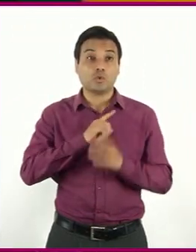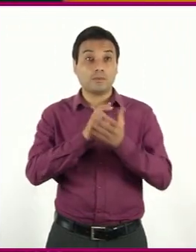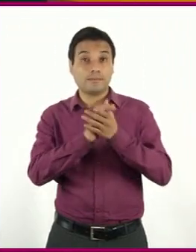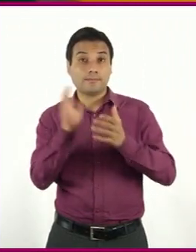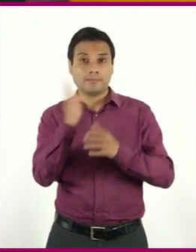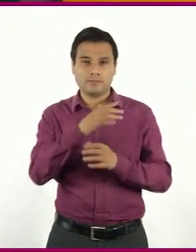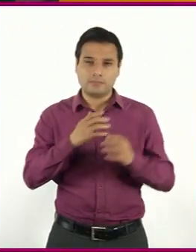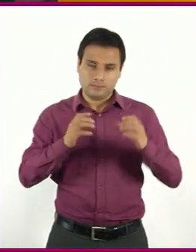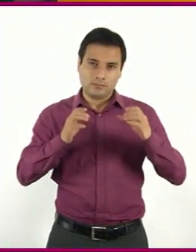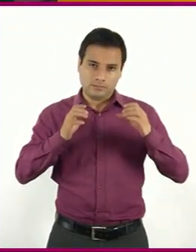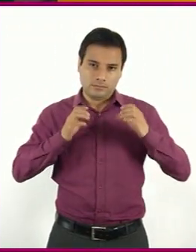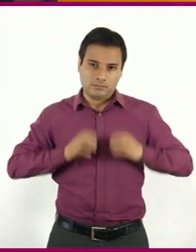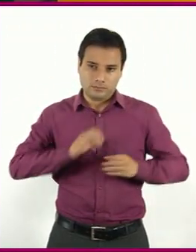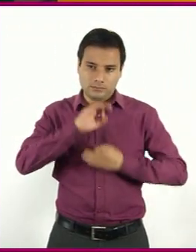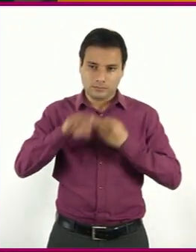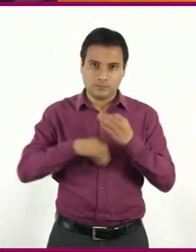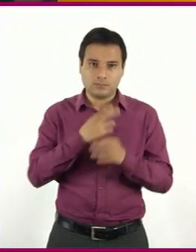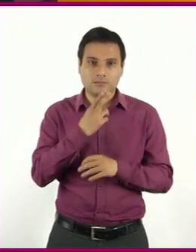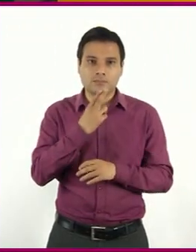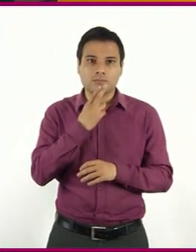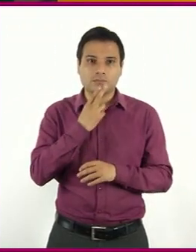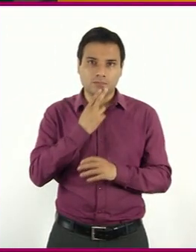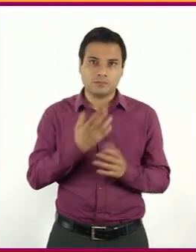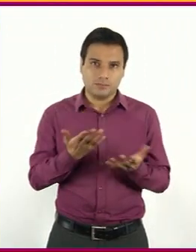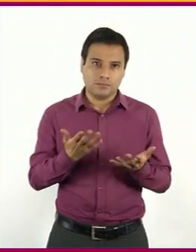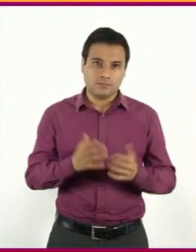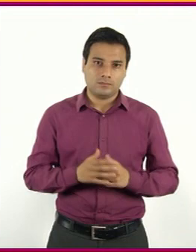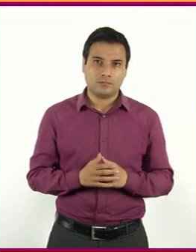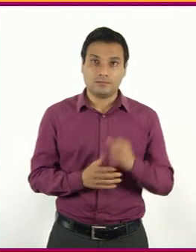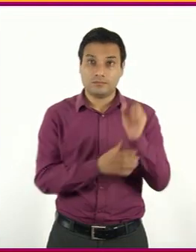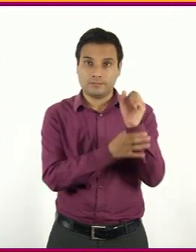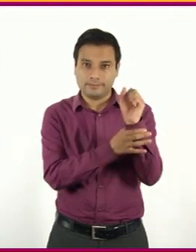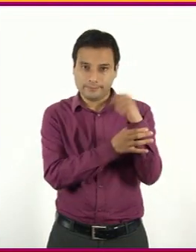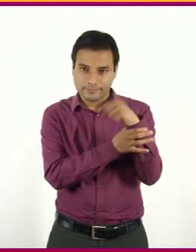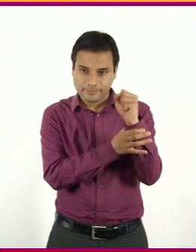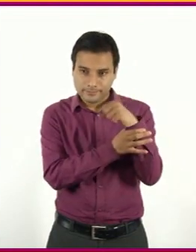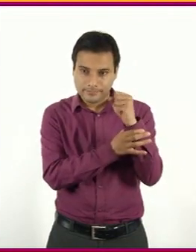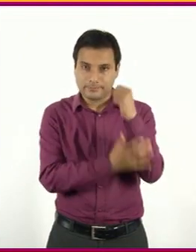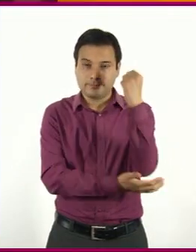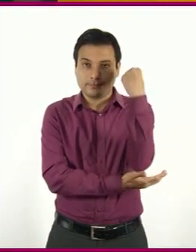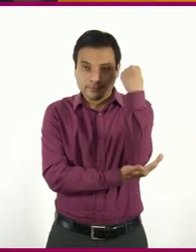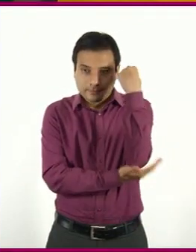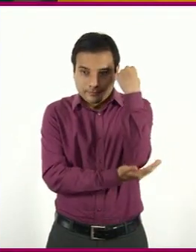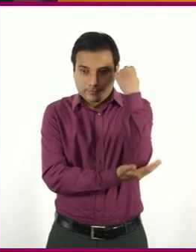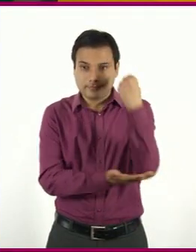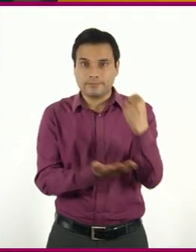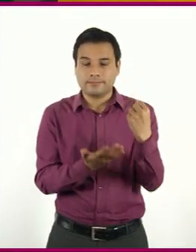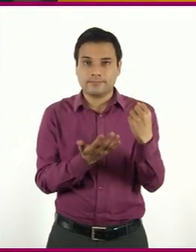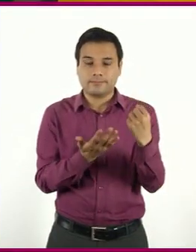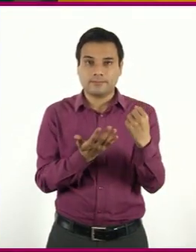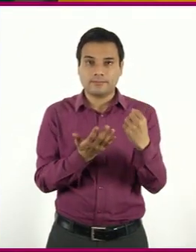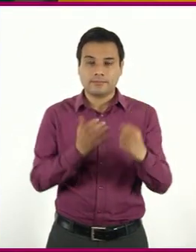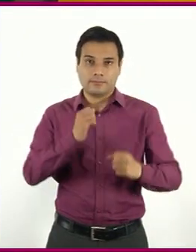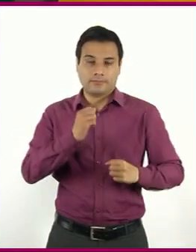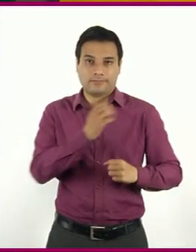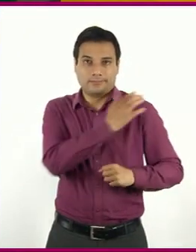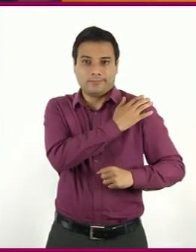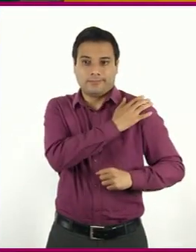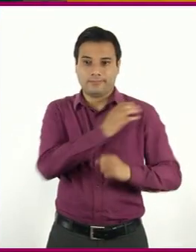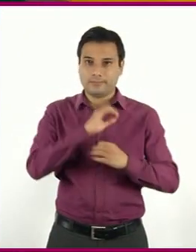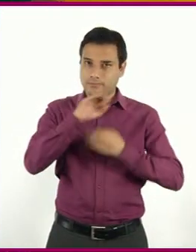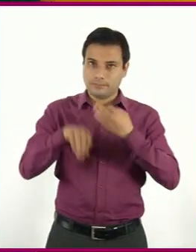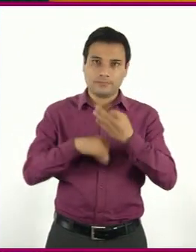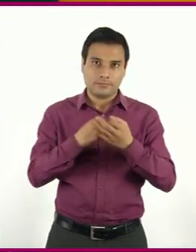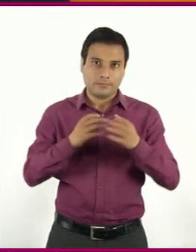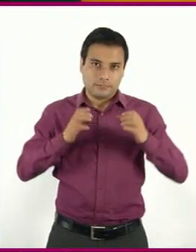lanzar. Si nos ponemos a analizar, utilizamos las muñecas, los codos, el hombro. Las piernas. Las piernas también. Entonces, de